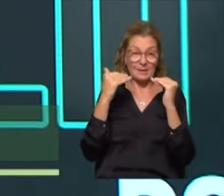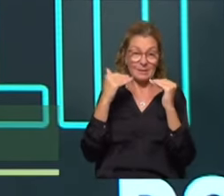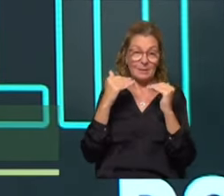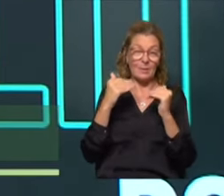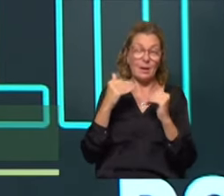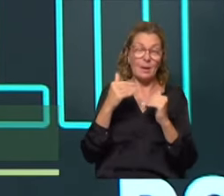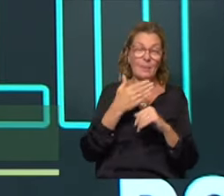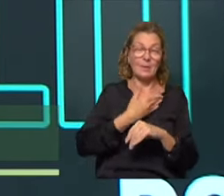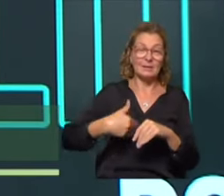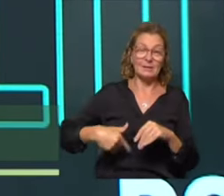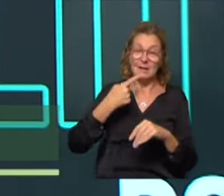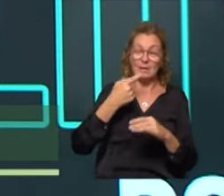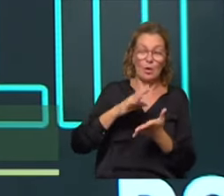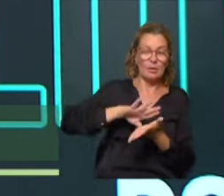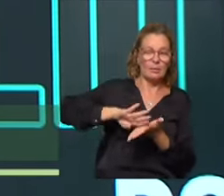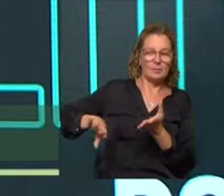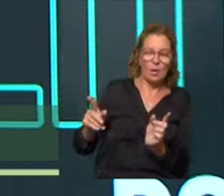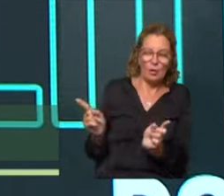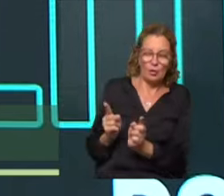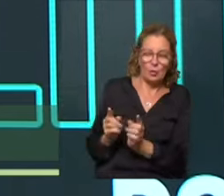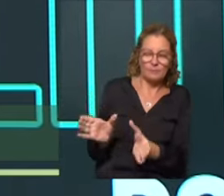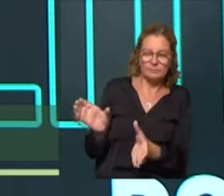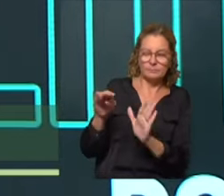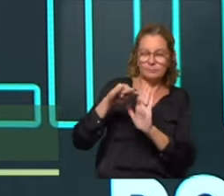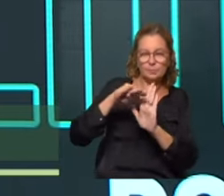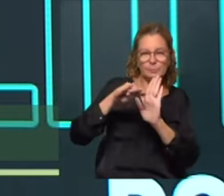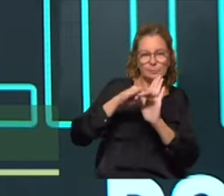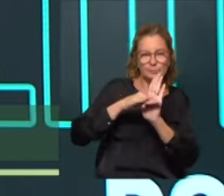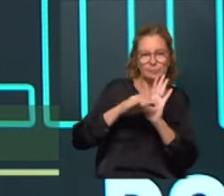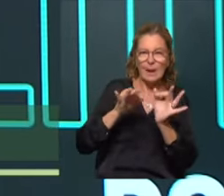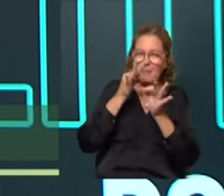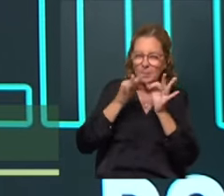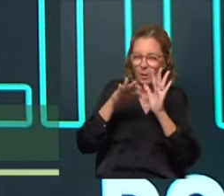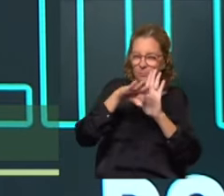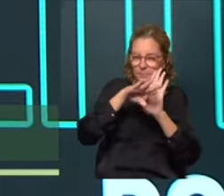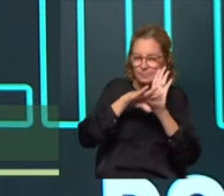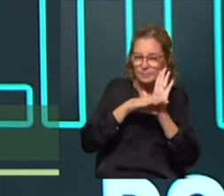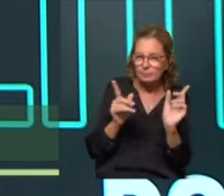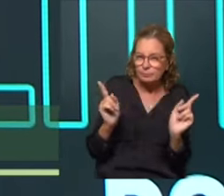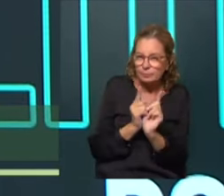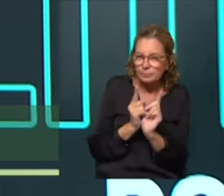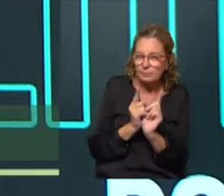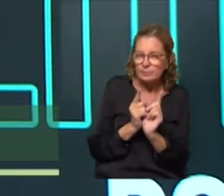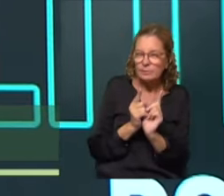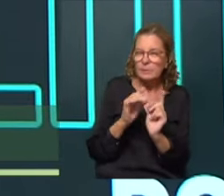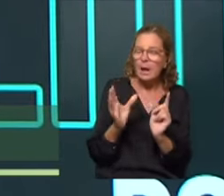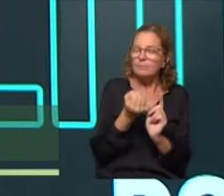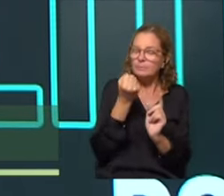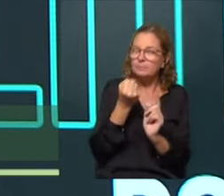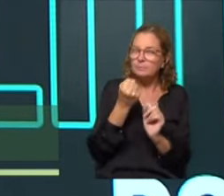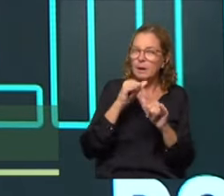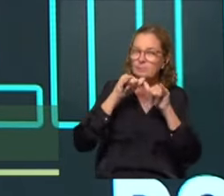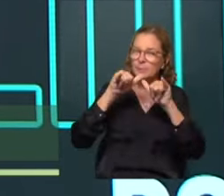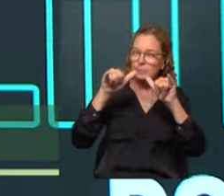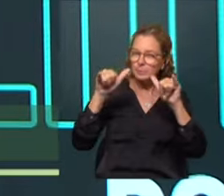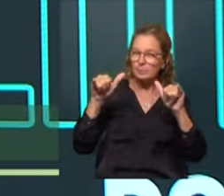dejar separado, digamos, un resumencito de ítems que quieran que para ser tomados, digamos, incluso para la